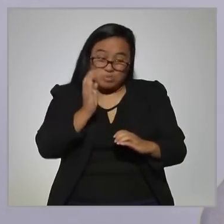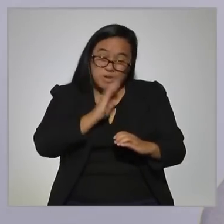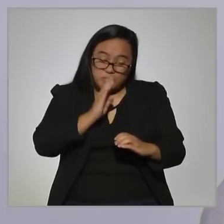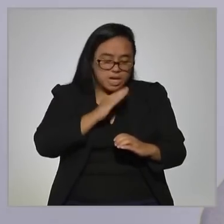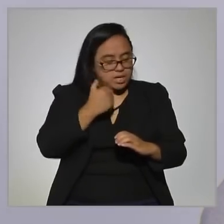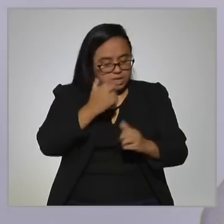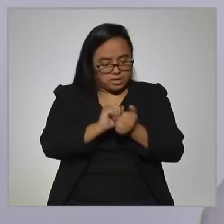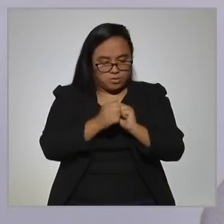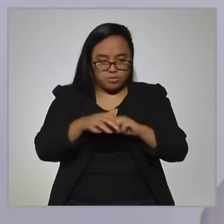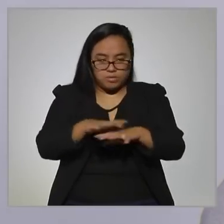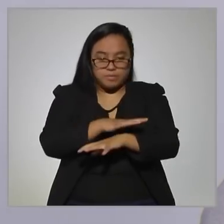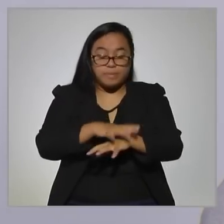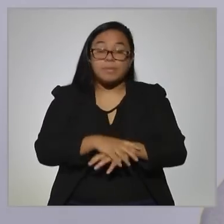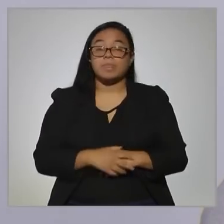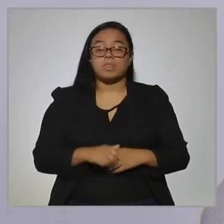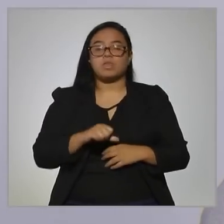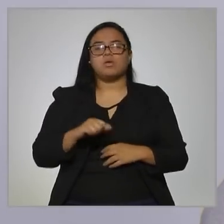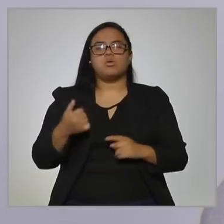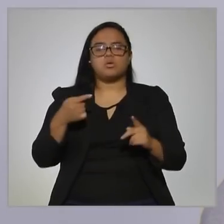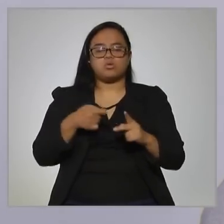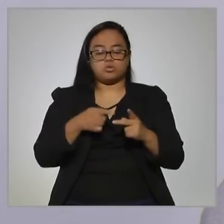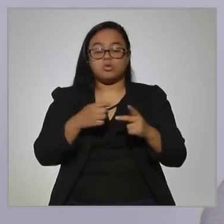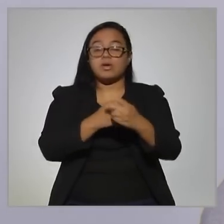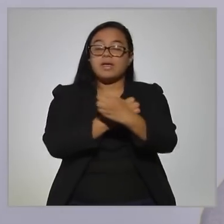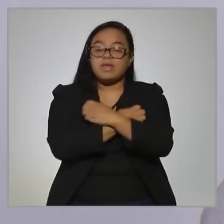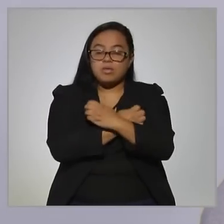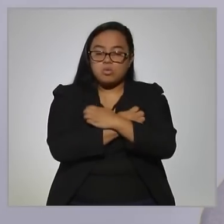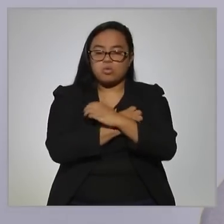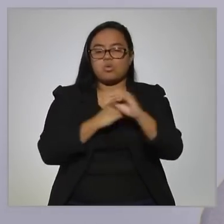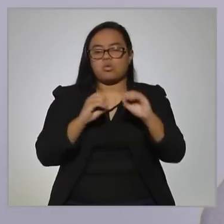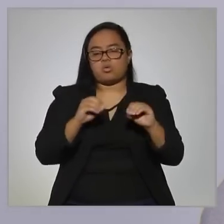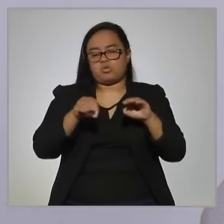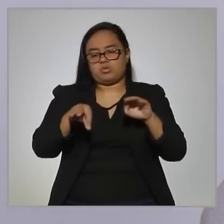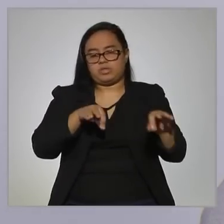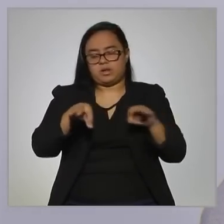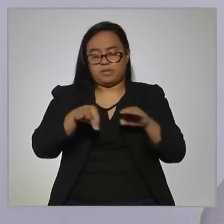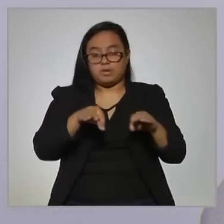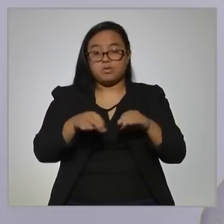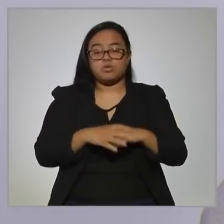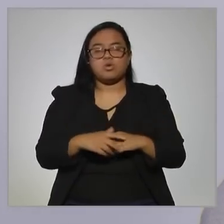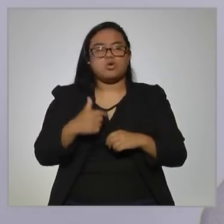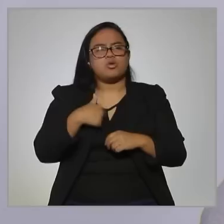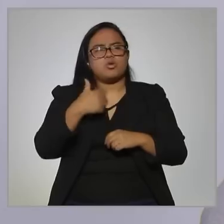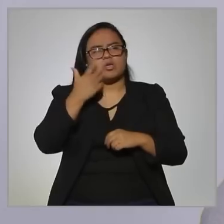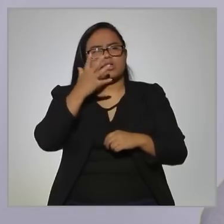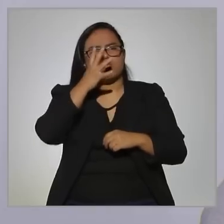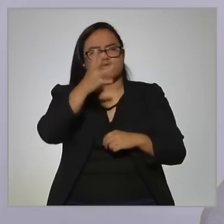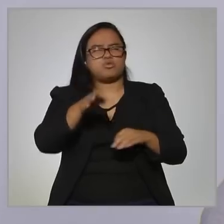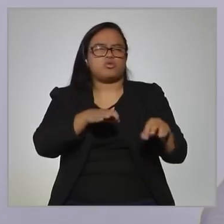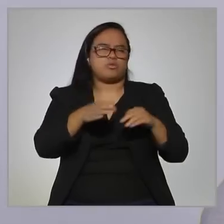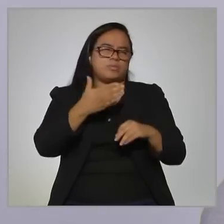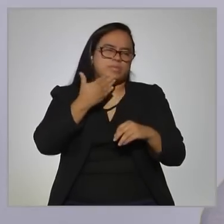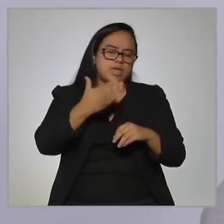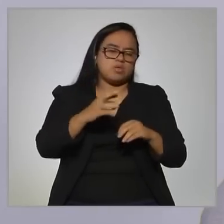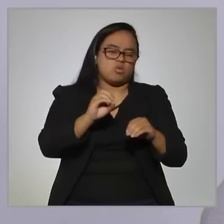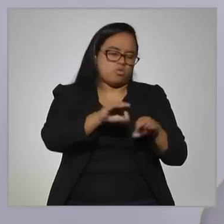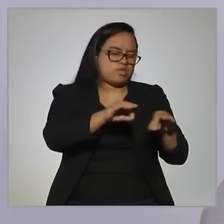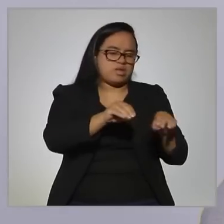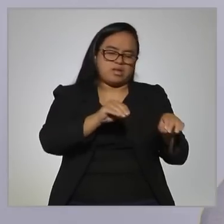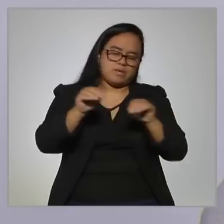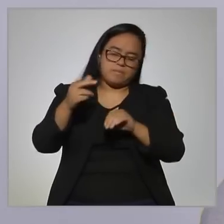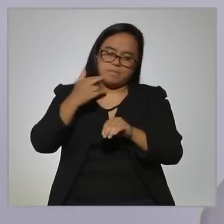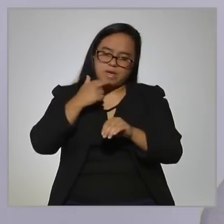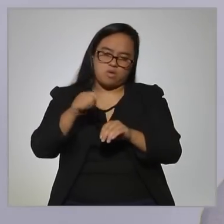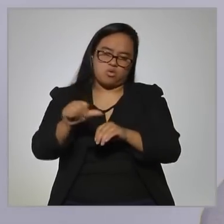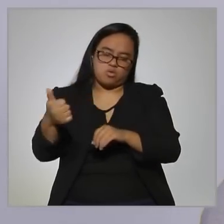El segundo eje está vinculado a la educación y a la parte laboral, ¿no? Me gustaría tener un mejor trabajo, cambiarme de este trabajo, mejorar